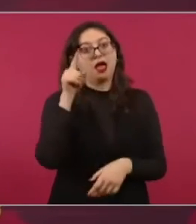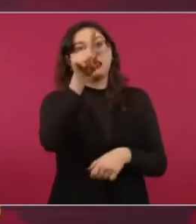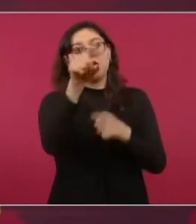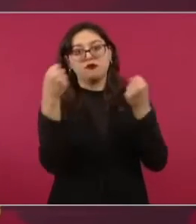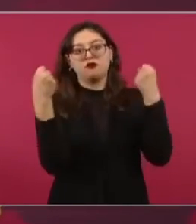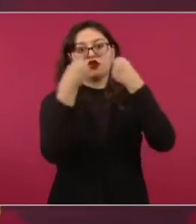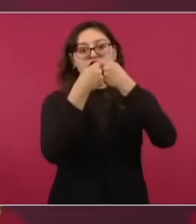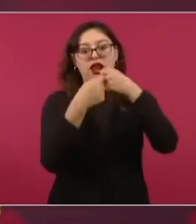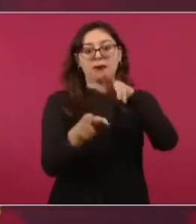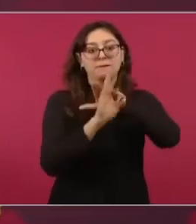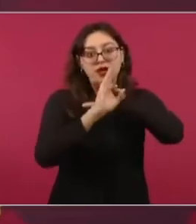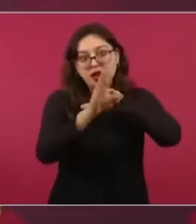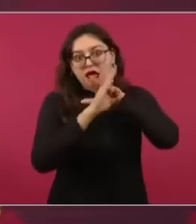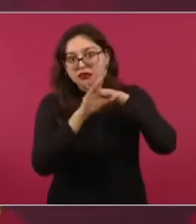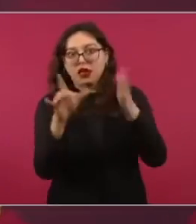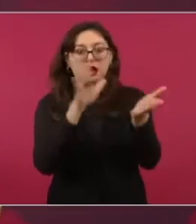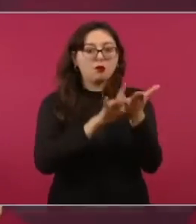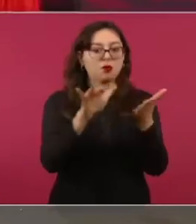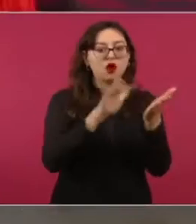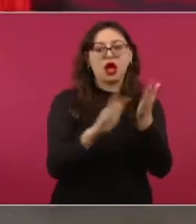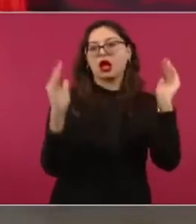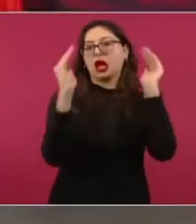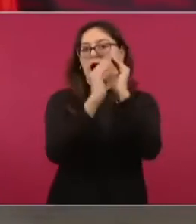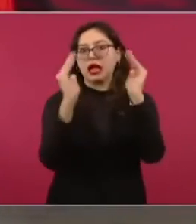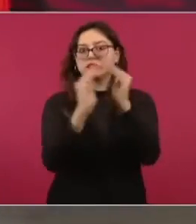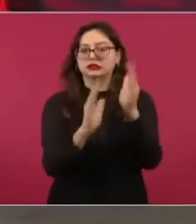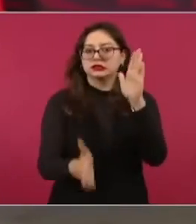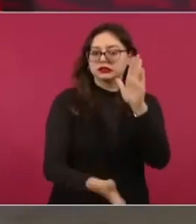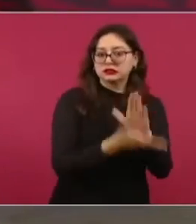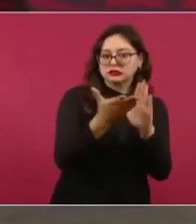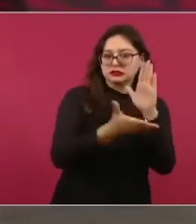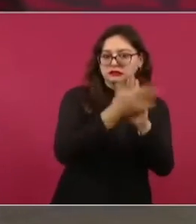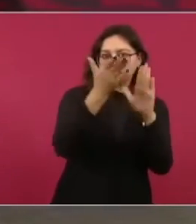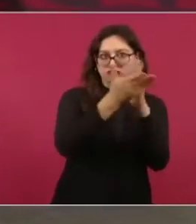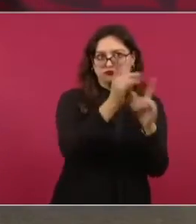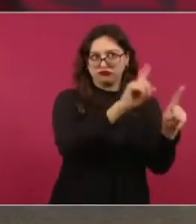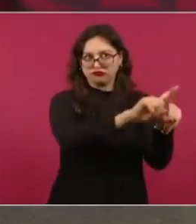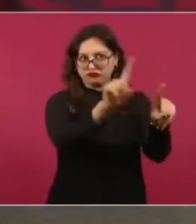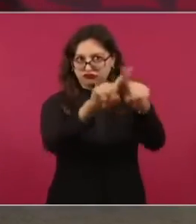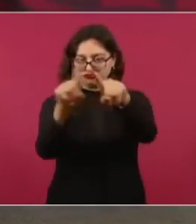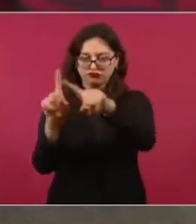Y lo tercero, que también me llena de orgullo,